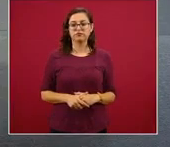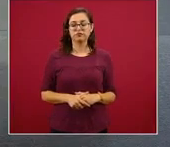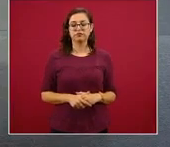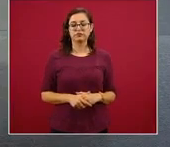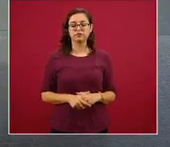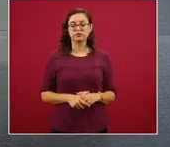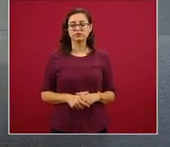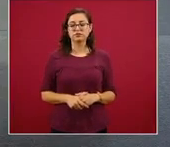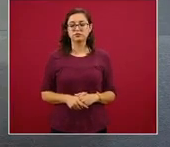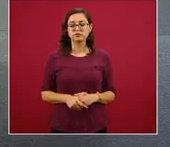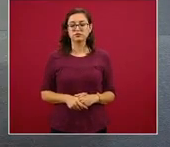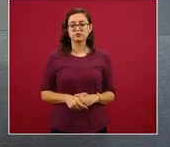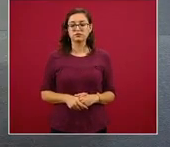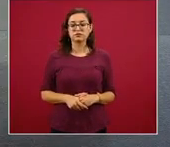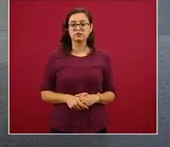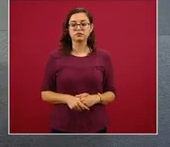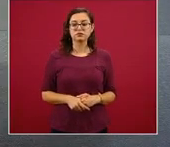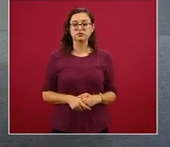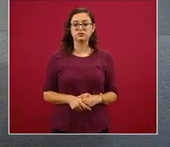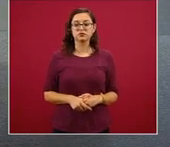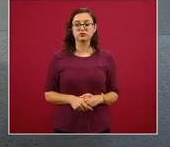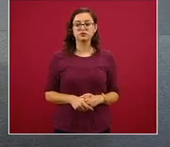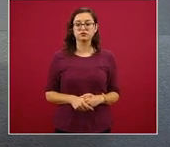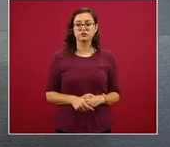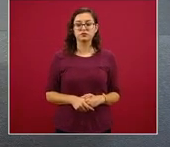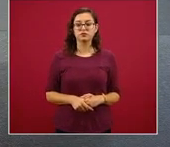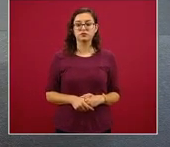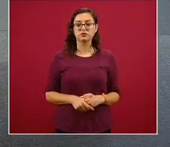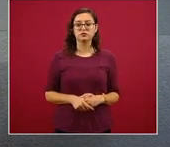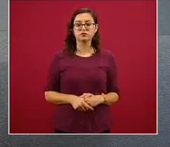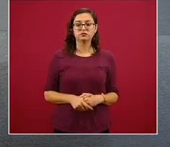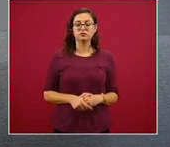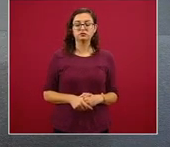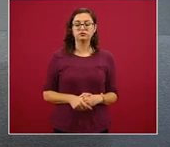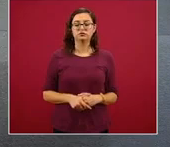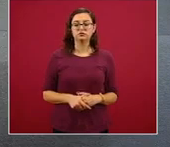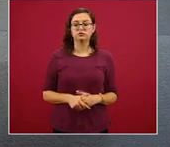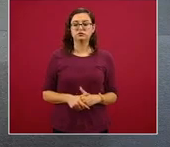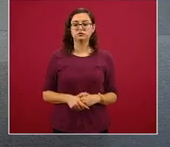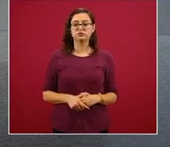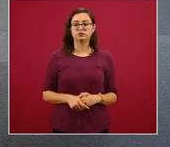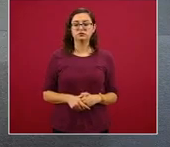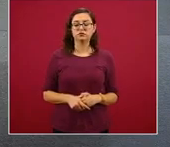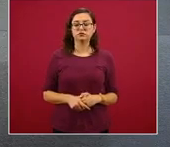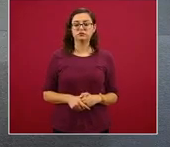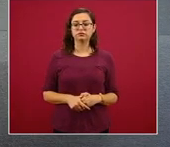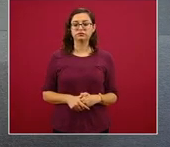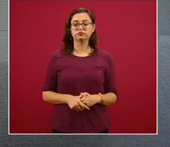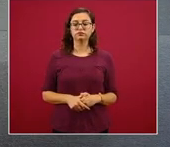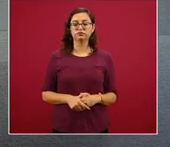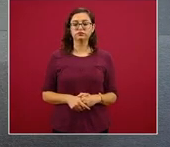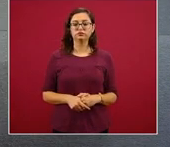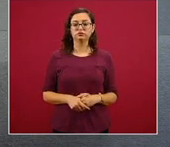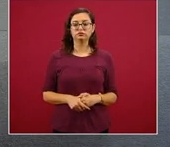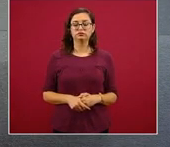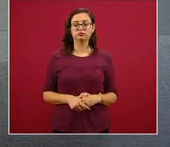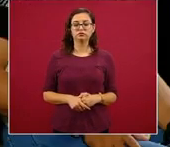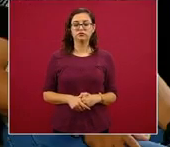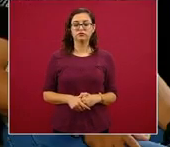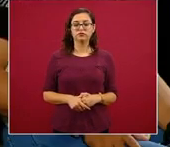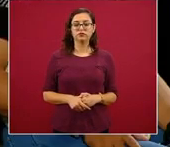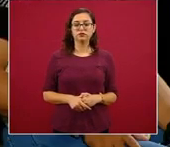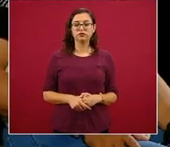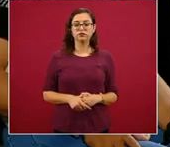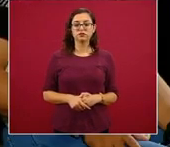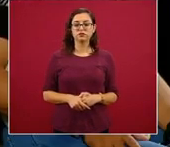Del personal de salud, en una suerte, digamos, de análisis, autocrítica, evaluación. Entonces, lo que usted